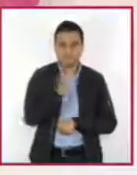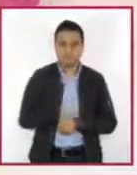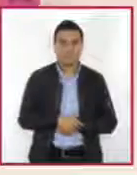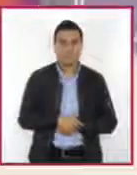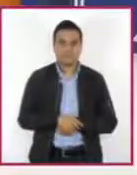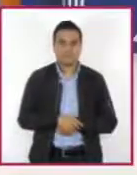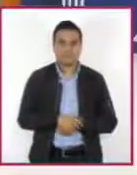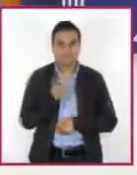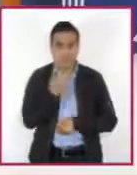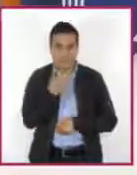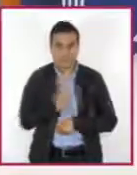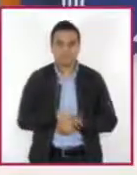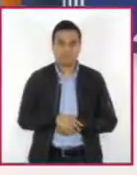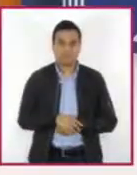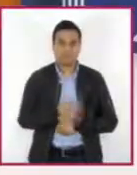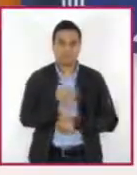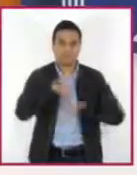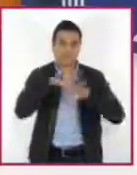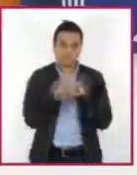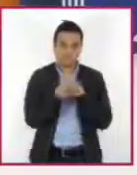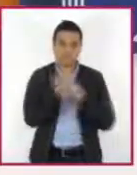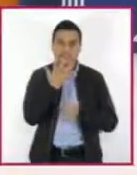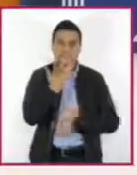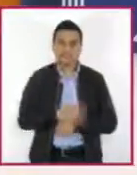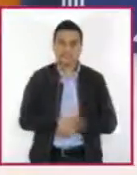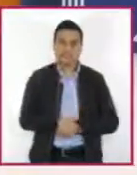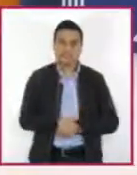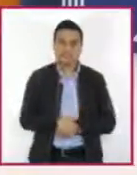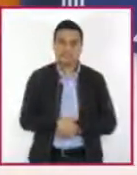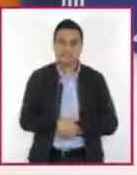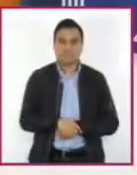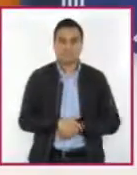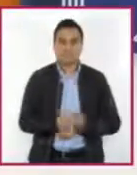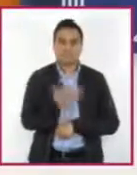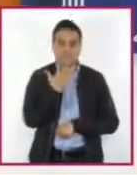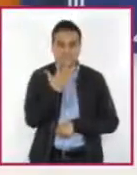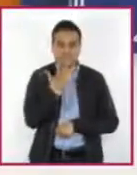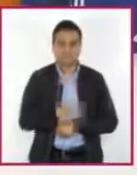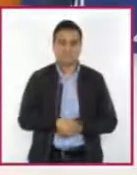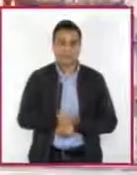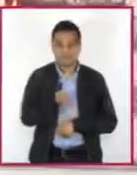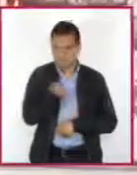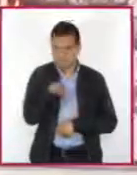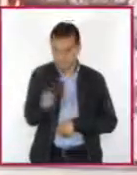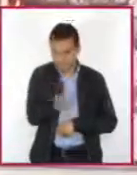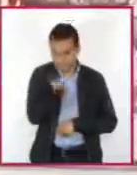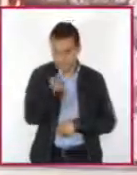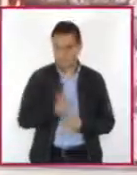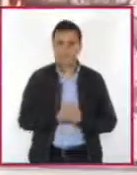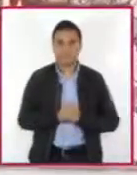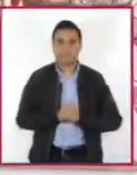Cinco. Ya vi cuál es. Uno, dos, tres, cuatro, cinco. Tienen pregunta.